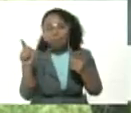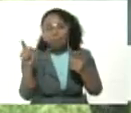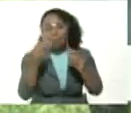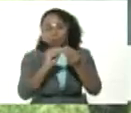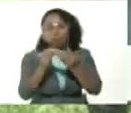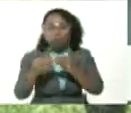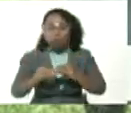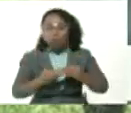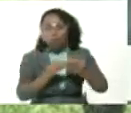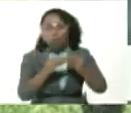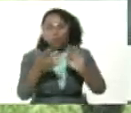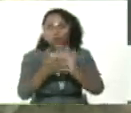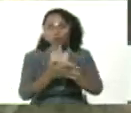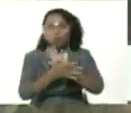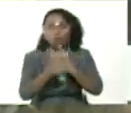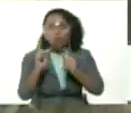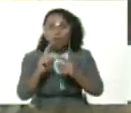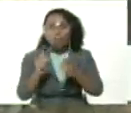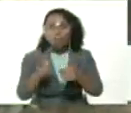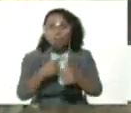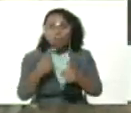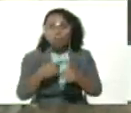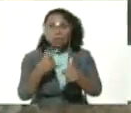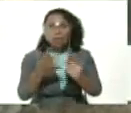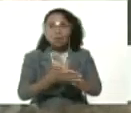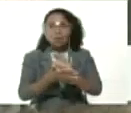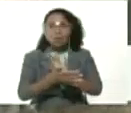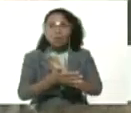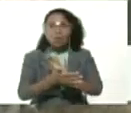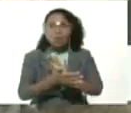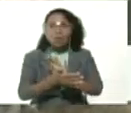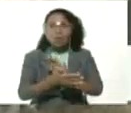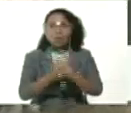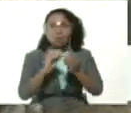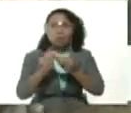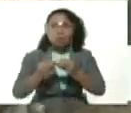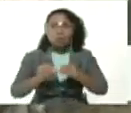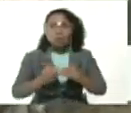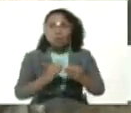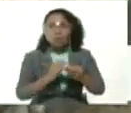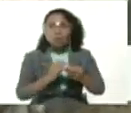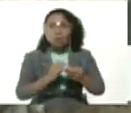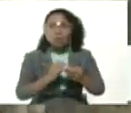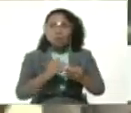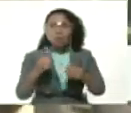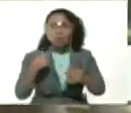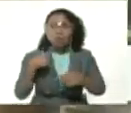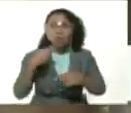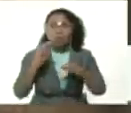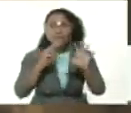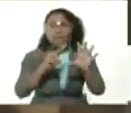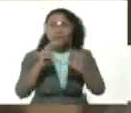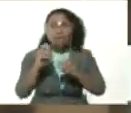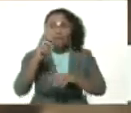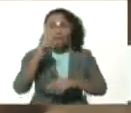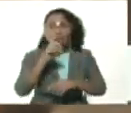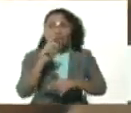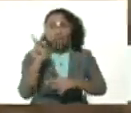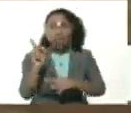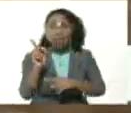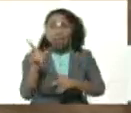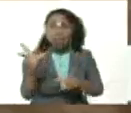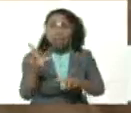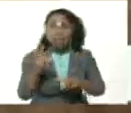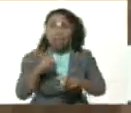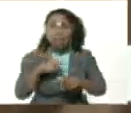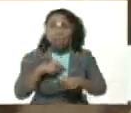como característica principal su rusticidad, su adaptación al trópico. Son más de 70 años de